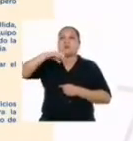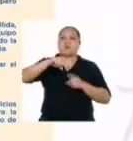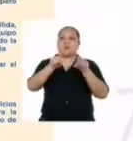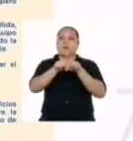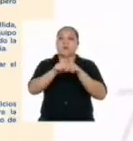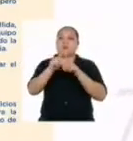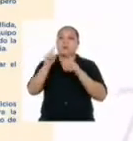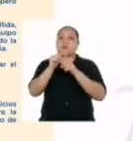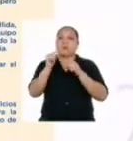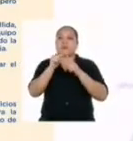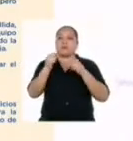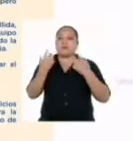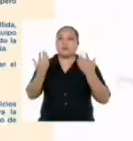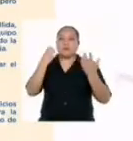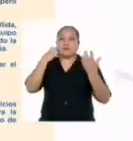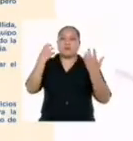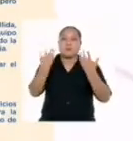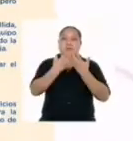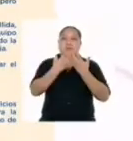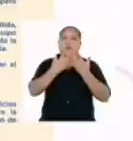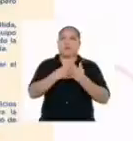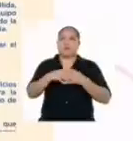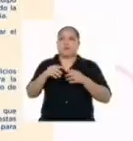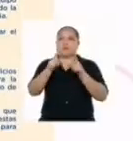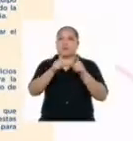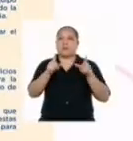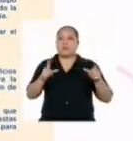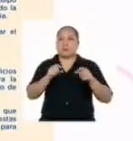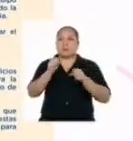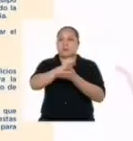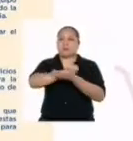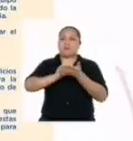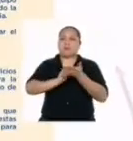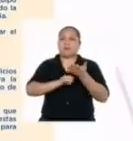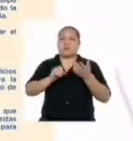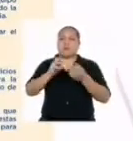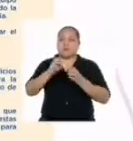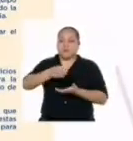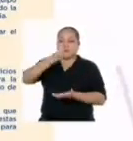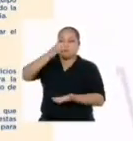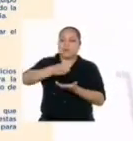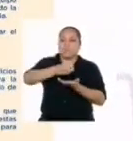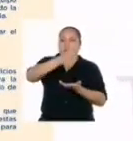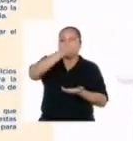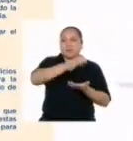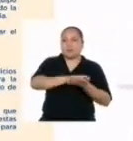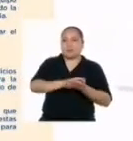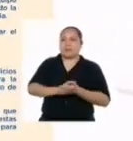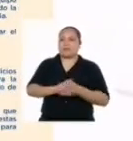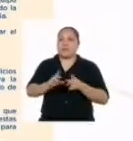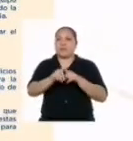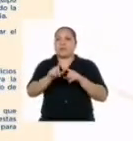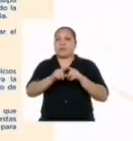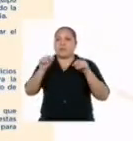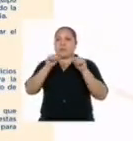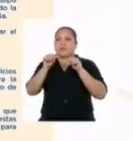asociar como zona arqueológica, ciudad sagrada, estatuillas. Además noto referencias de